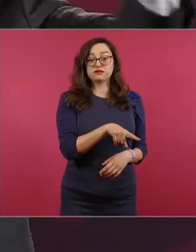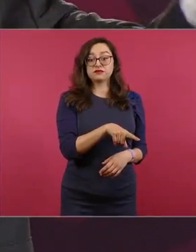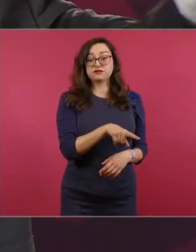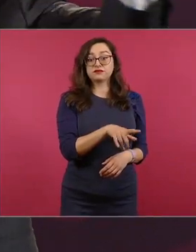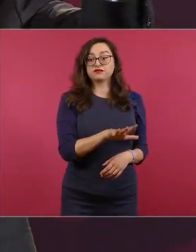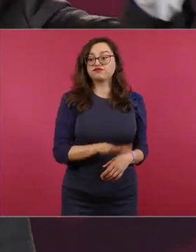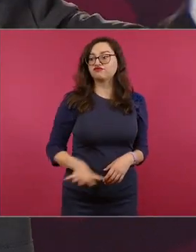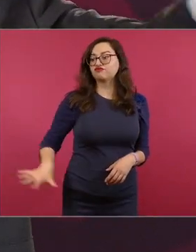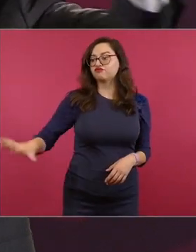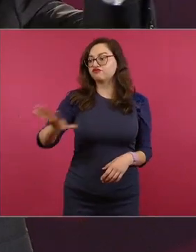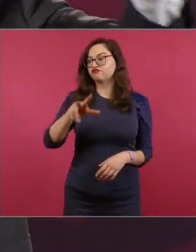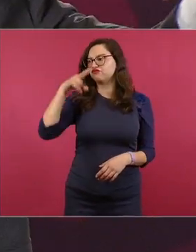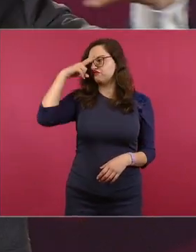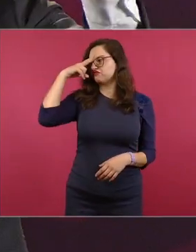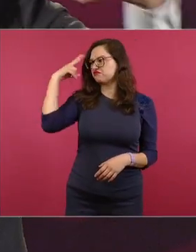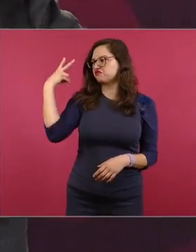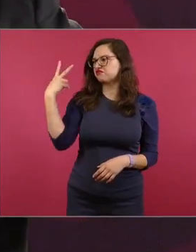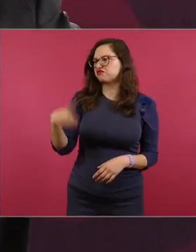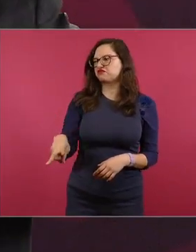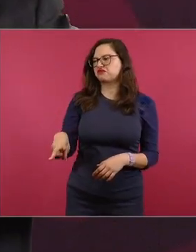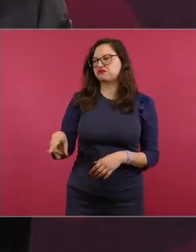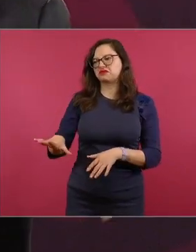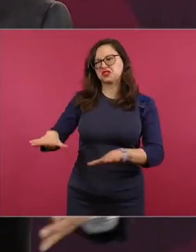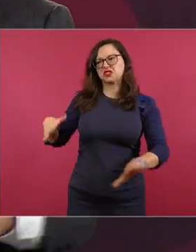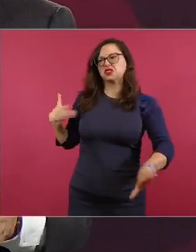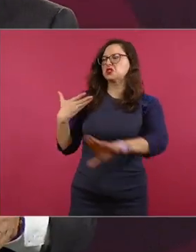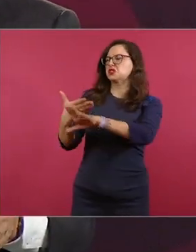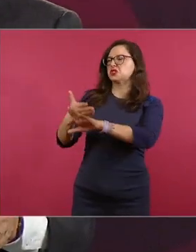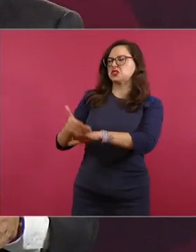esclavizaron al pueblo de México durante el porfiriato?